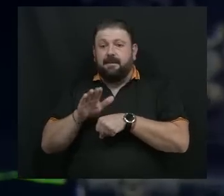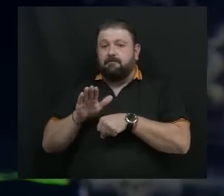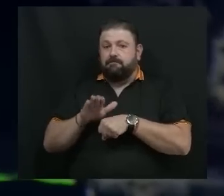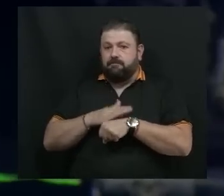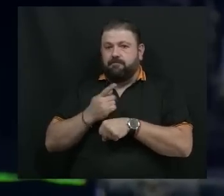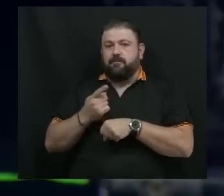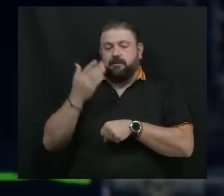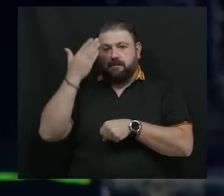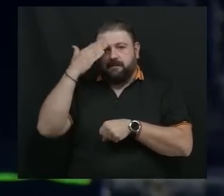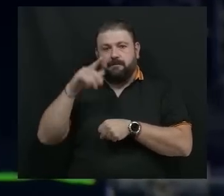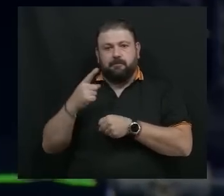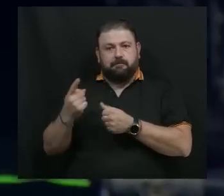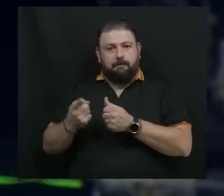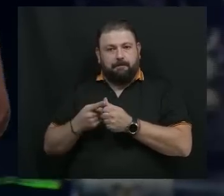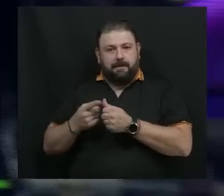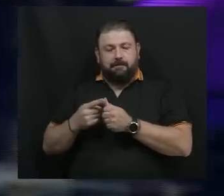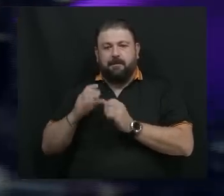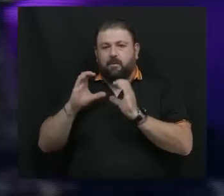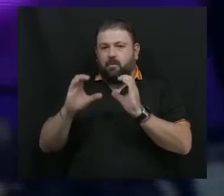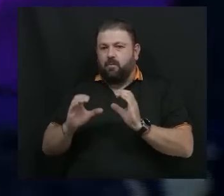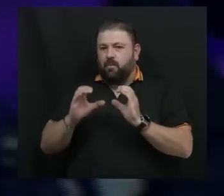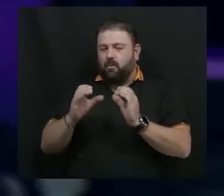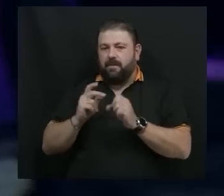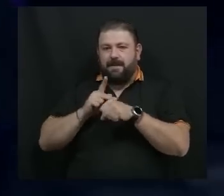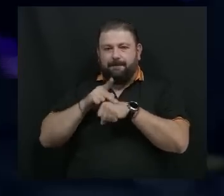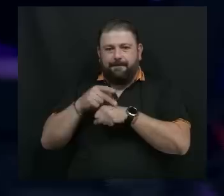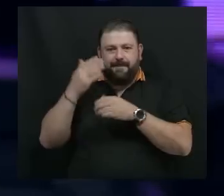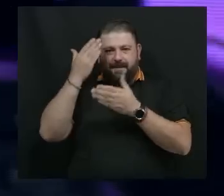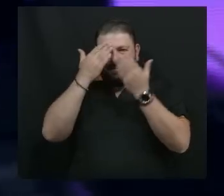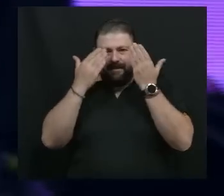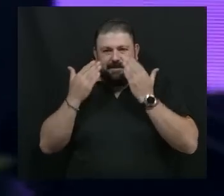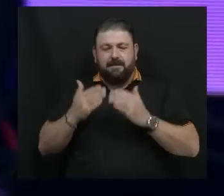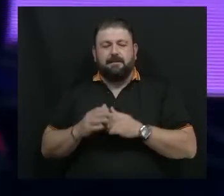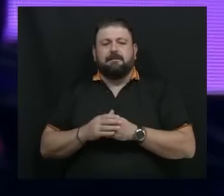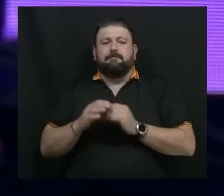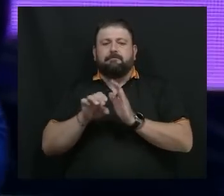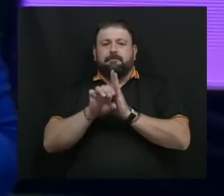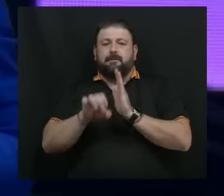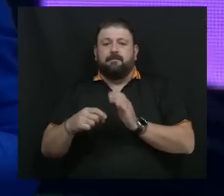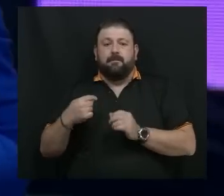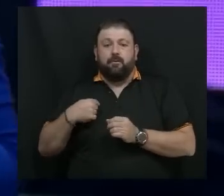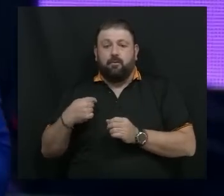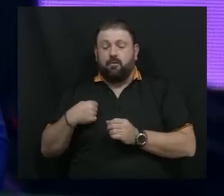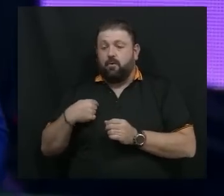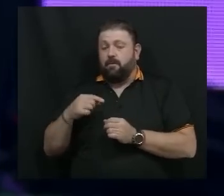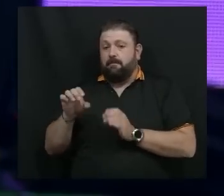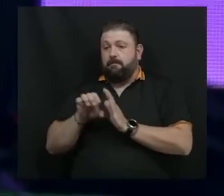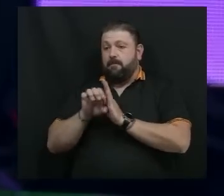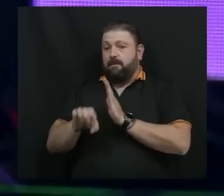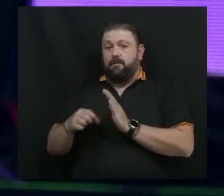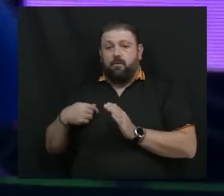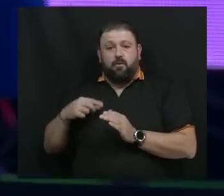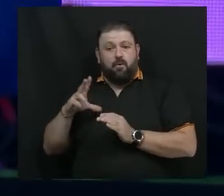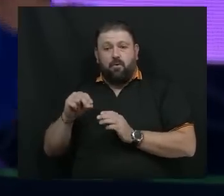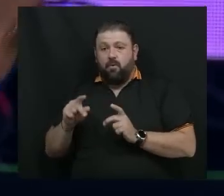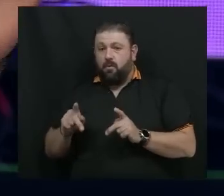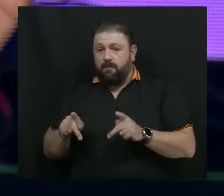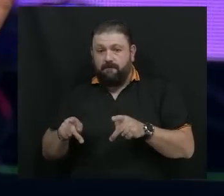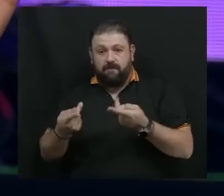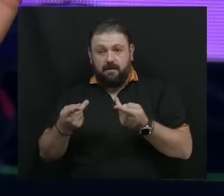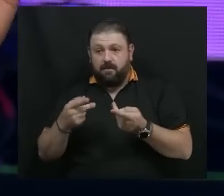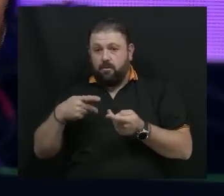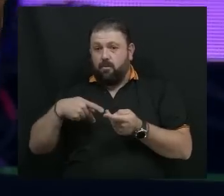través de las cremas. Yo personalmente no vendo un kit aclarador, no vendo una